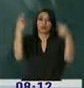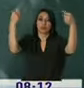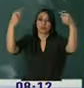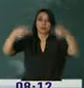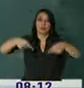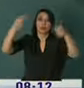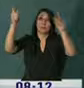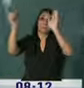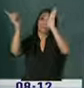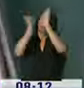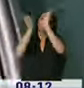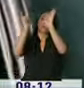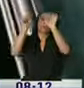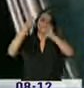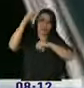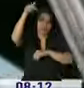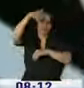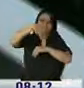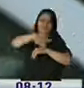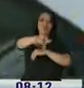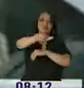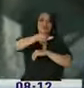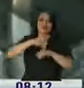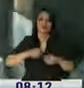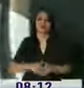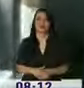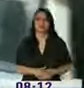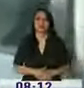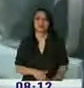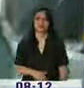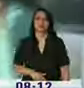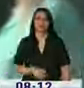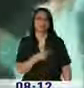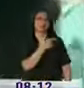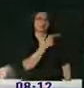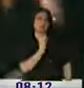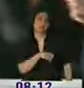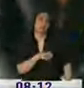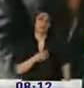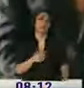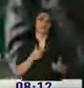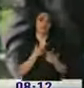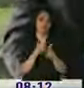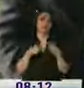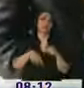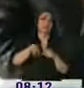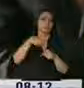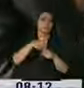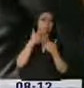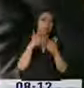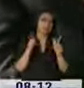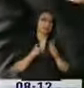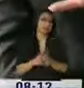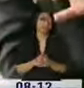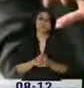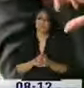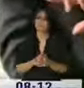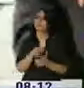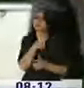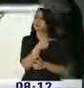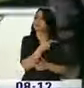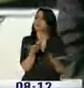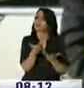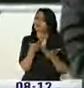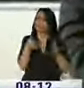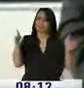están localizados en las cabinas de paso libre del peaje. Estas cabinas son las que están ubicadas en